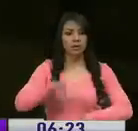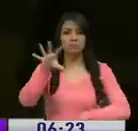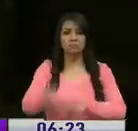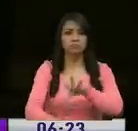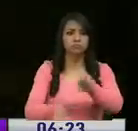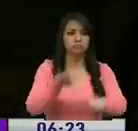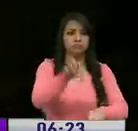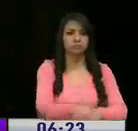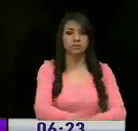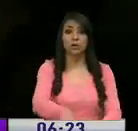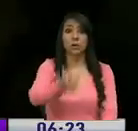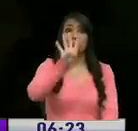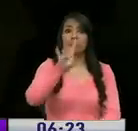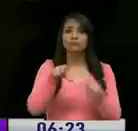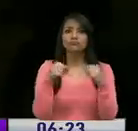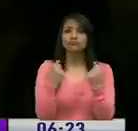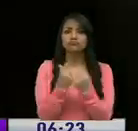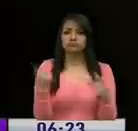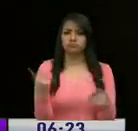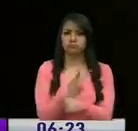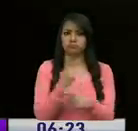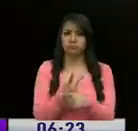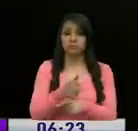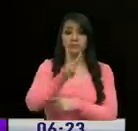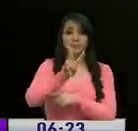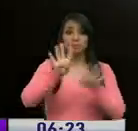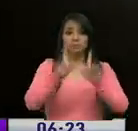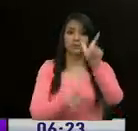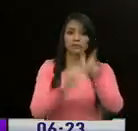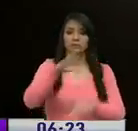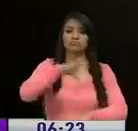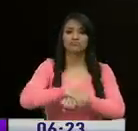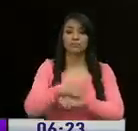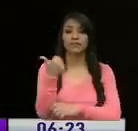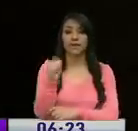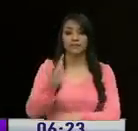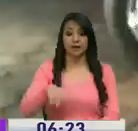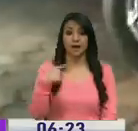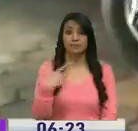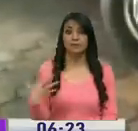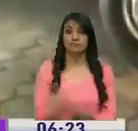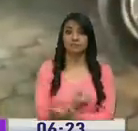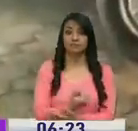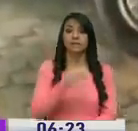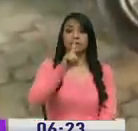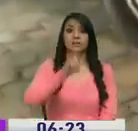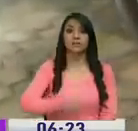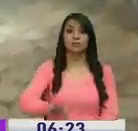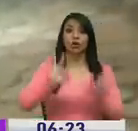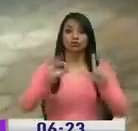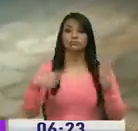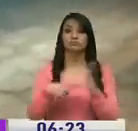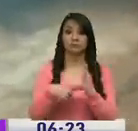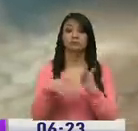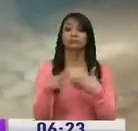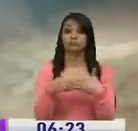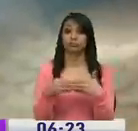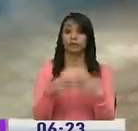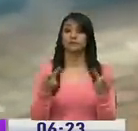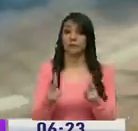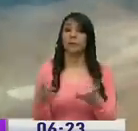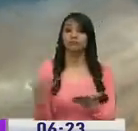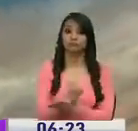cuatro presuntos grupos delictivos 29 detenidos 10 armas decomisadas así como 108000 los